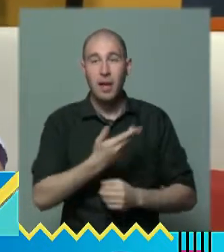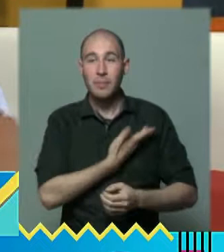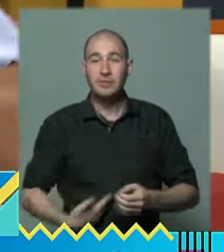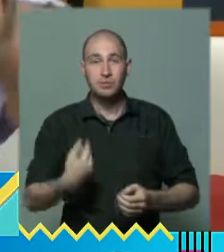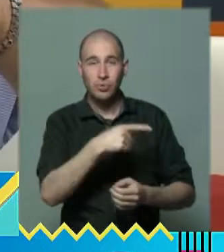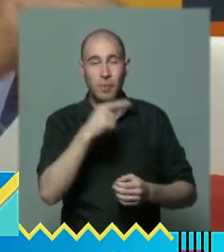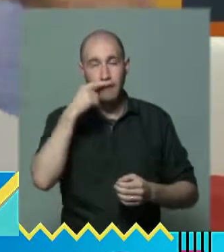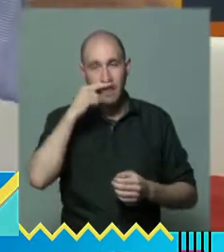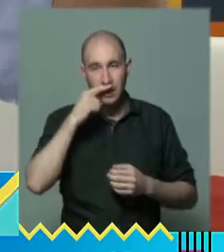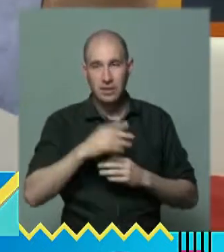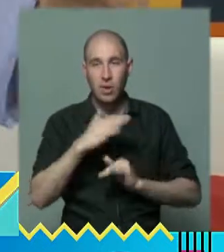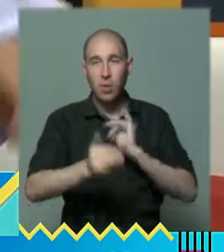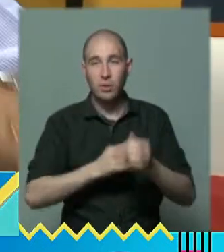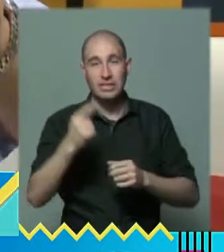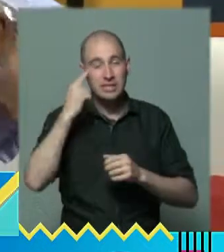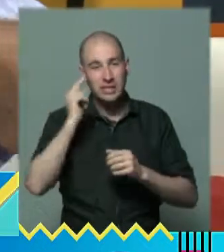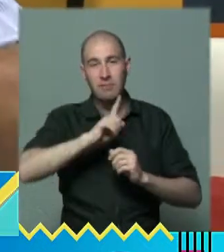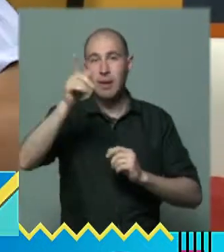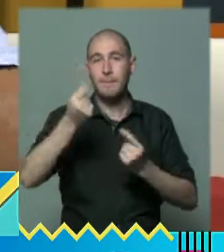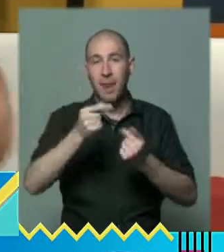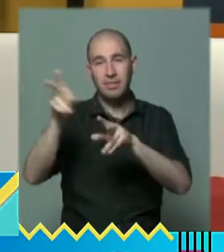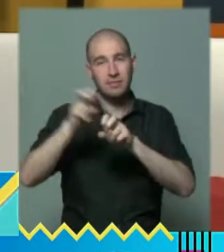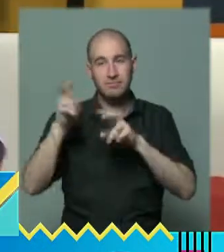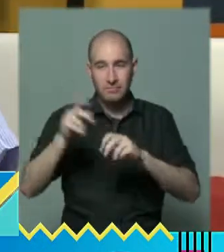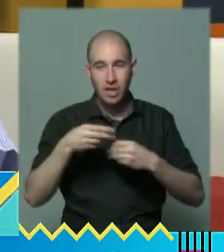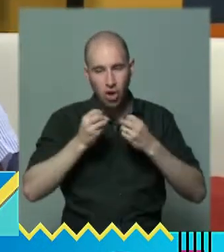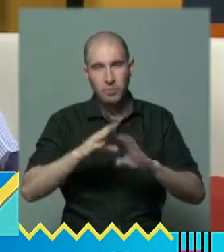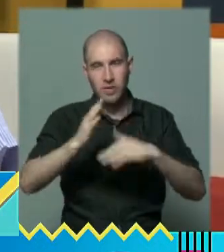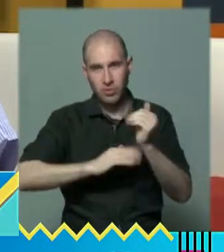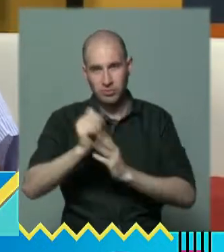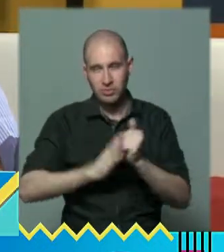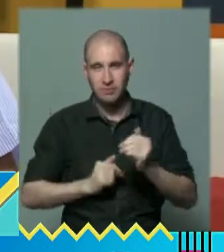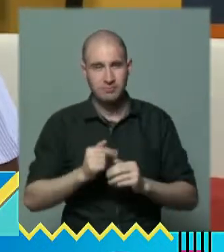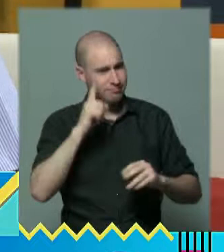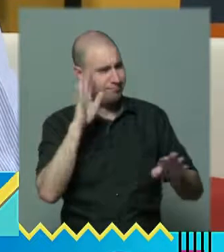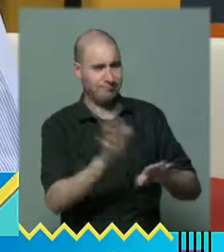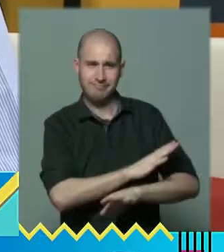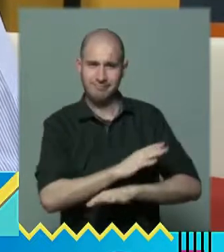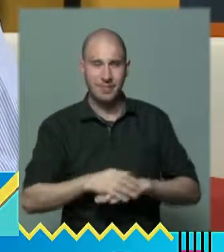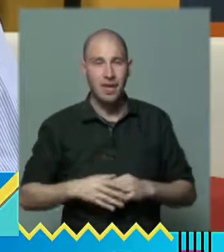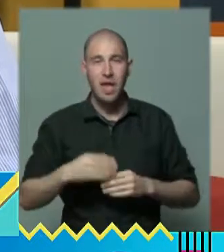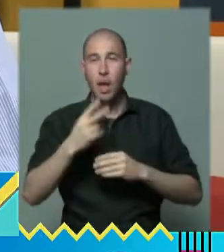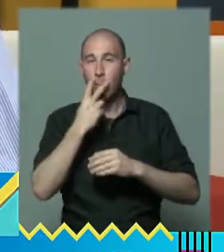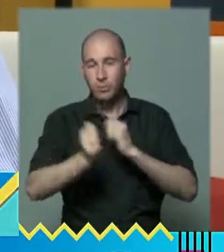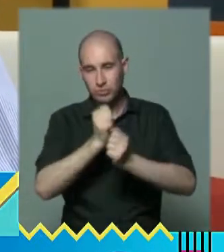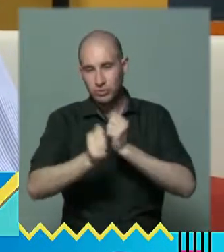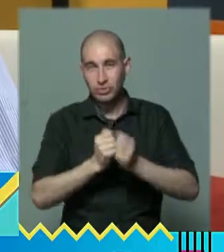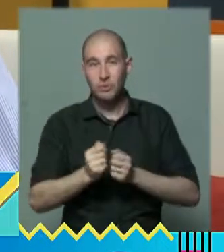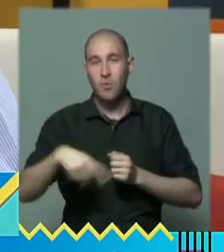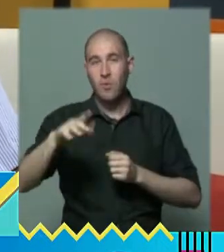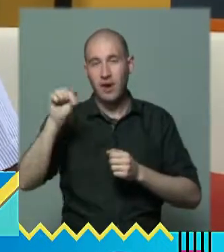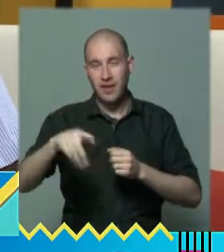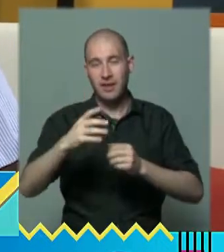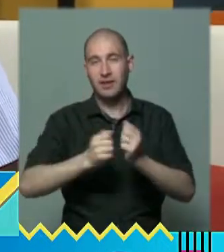presidente Macri dijo que se fue a China a buscar la plata que le hacía falta para empezar la obra. La producción energética de